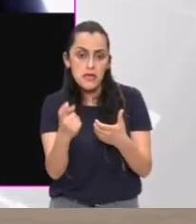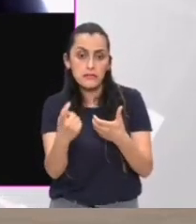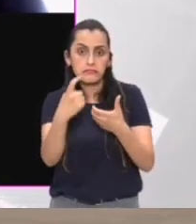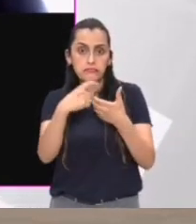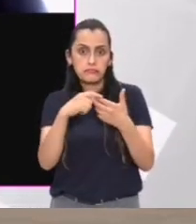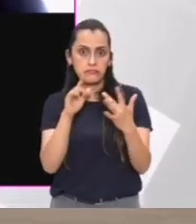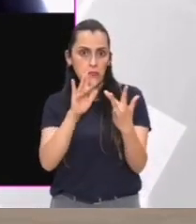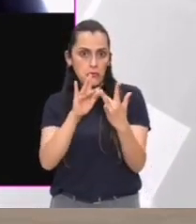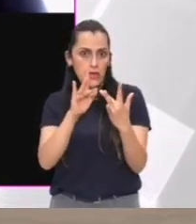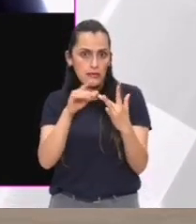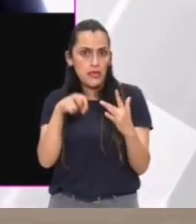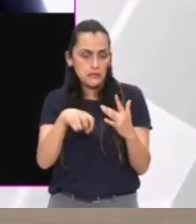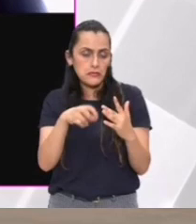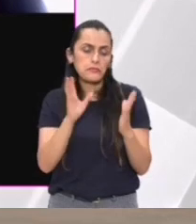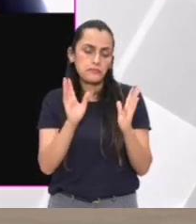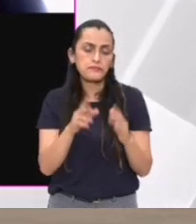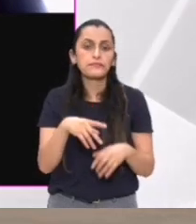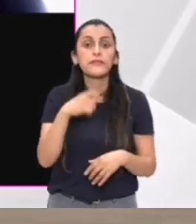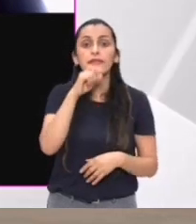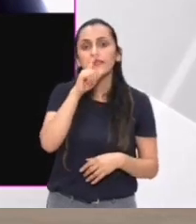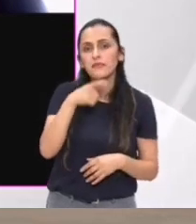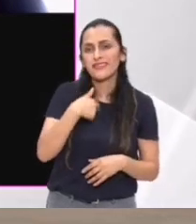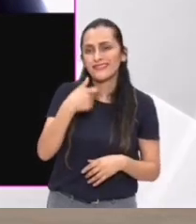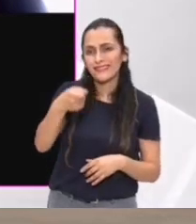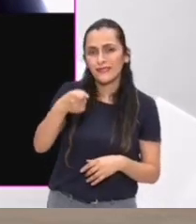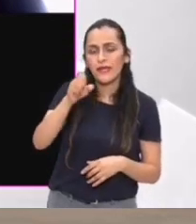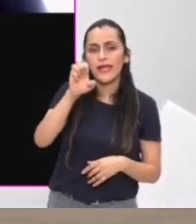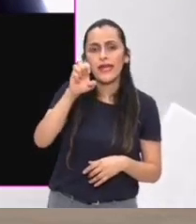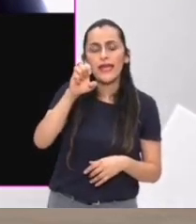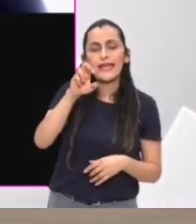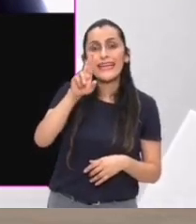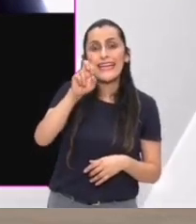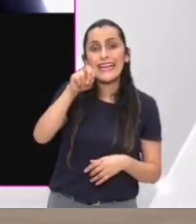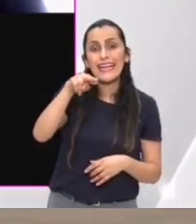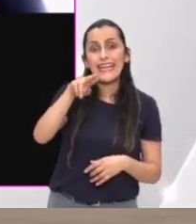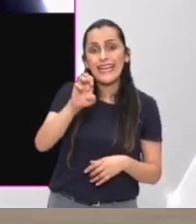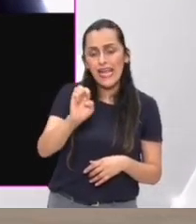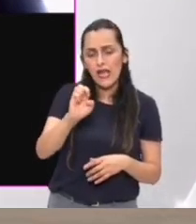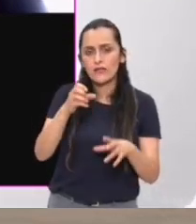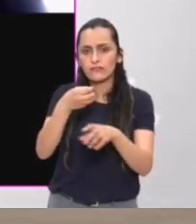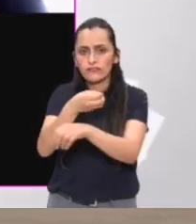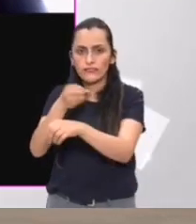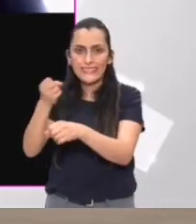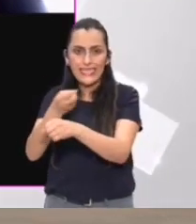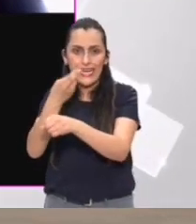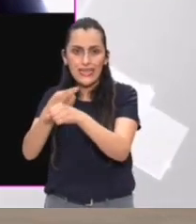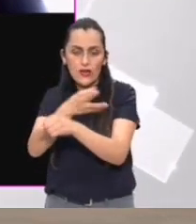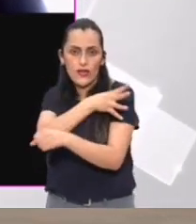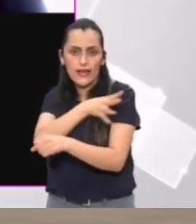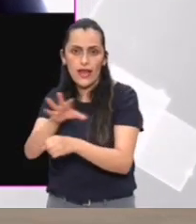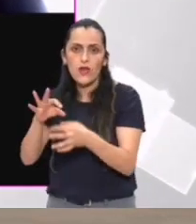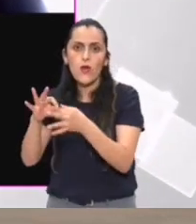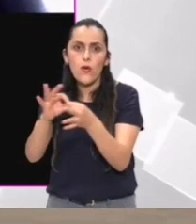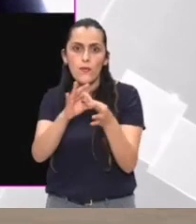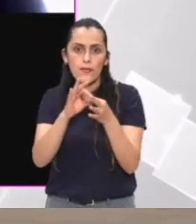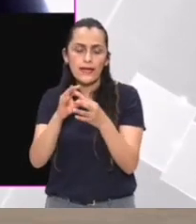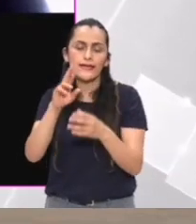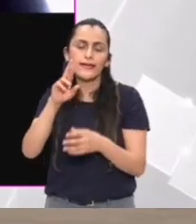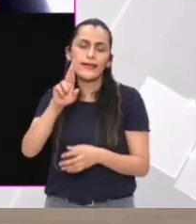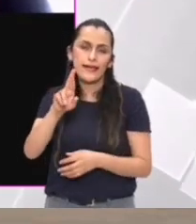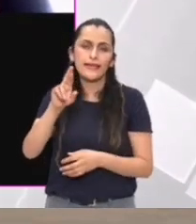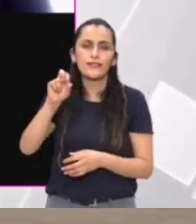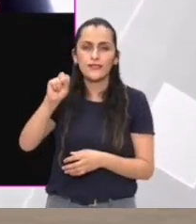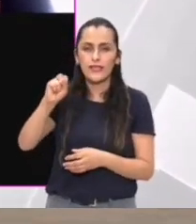este debate. También saludamos a René Fujiwara Montelongo, el secretario nacional de Operación Política y Vinculación Social de Redes Sociales